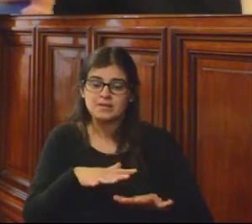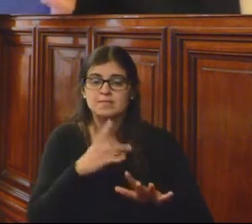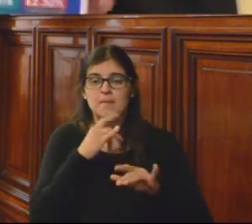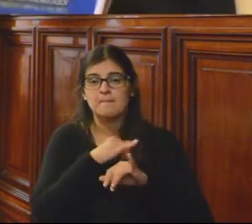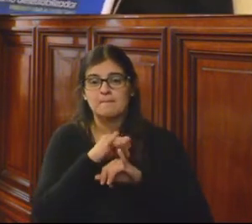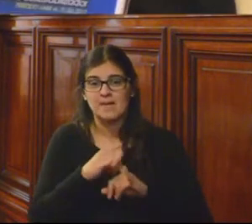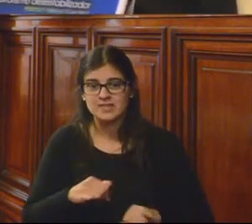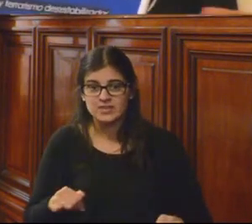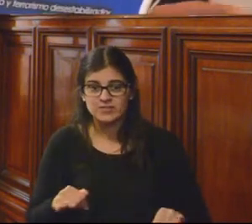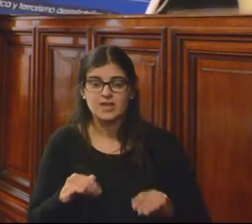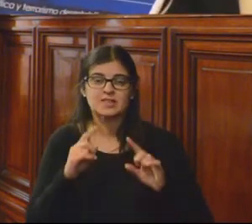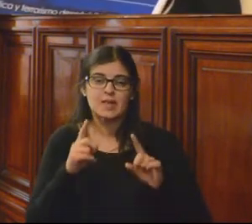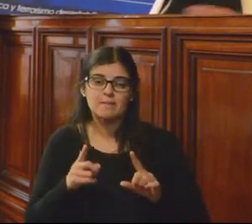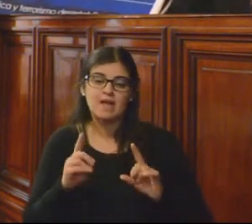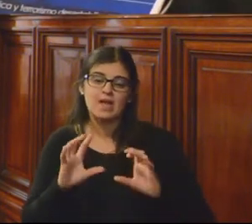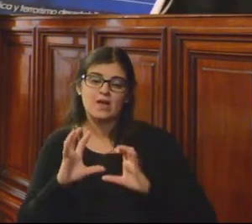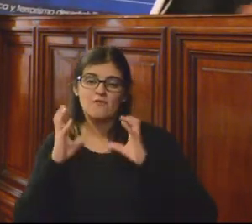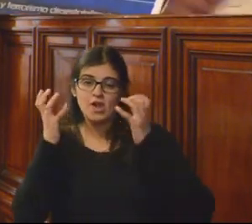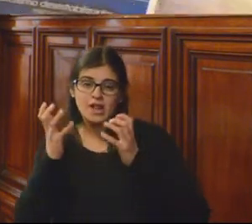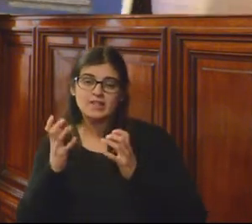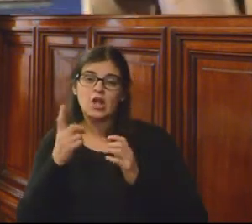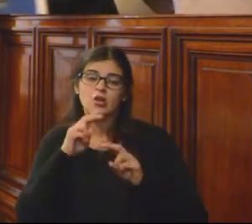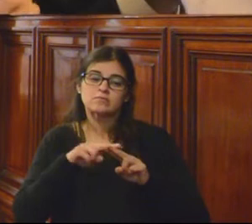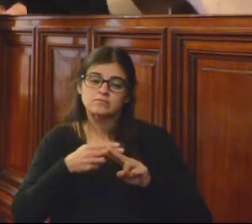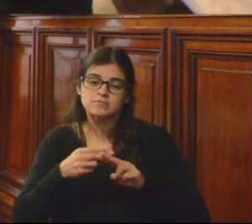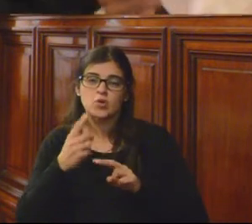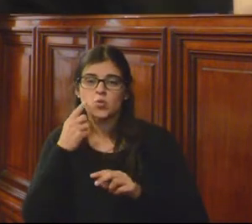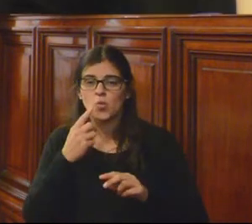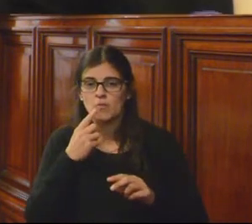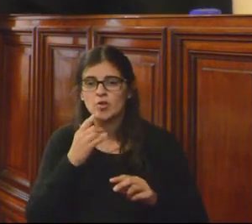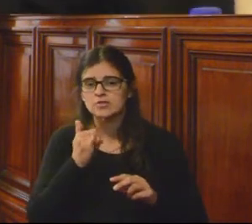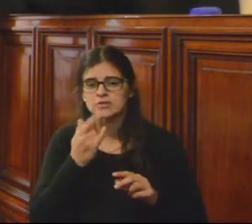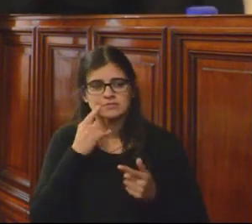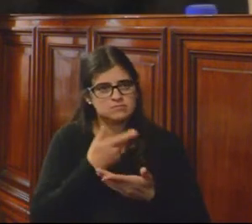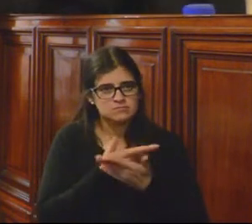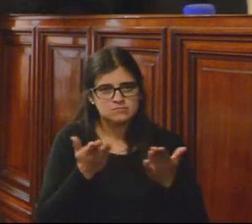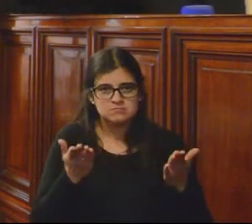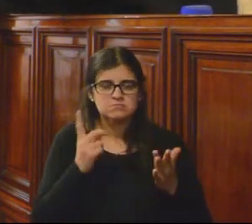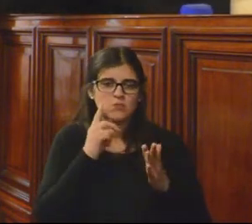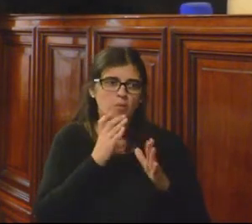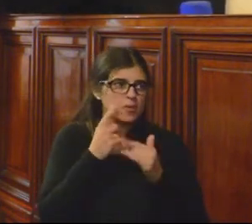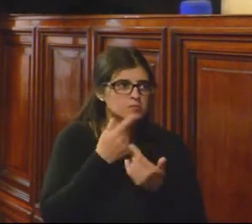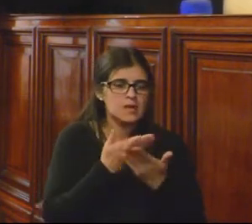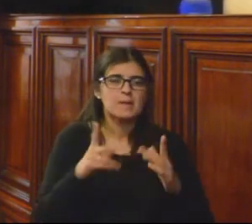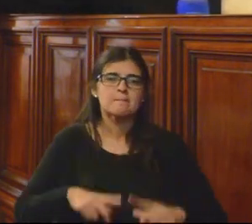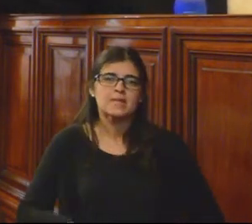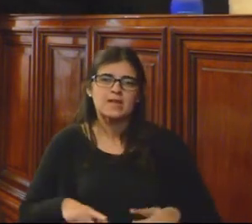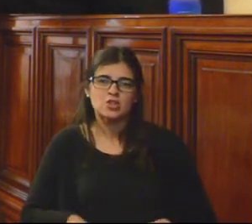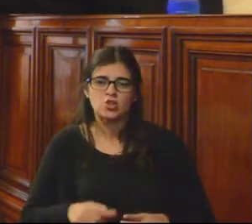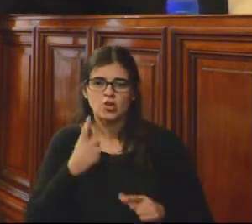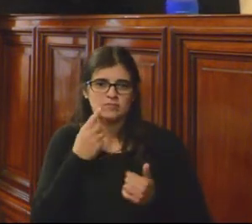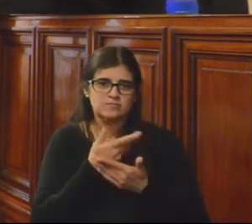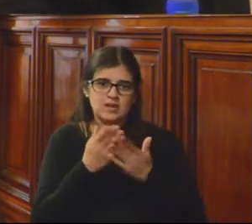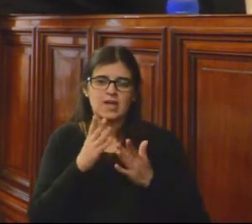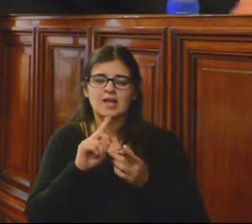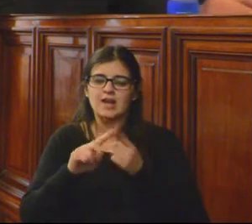pacíficas y las acciones violentas, bueno, les reitero algunos números que son números públicos, notorios y comunicacional que dio el ministro del Poder Popular para Relaciones